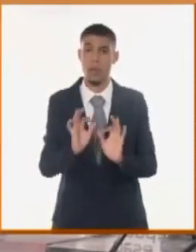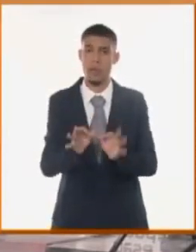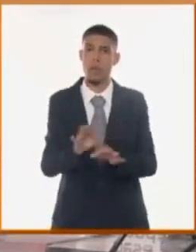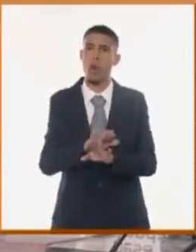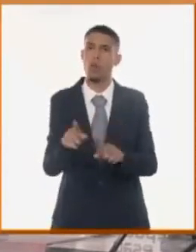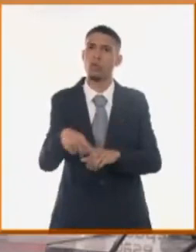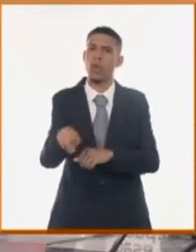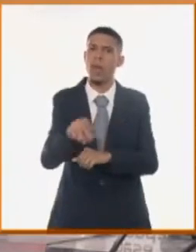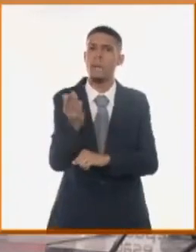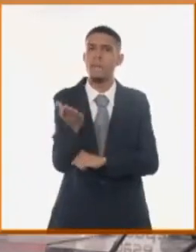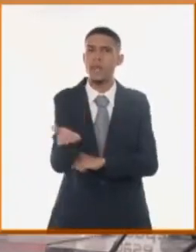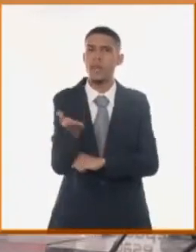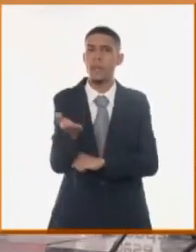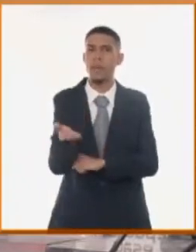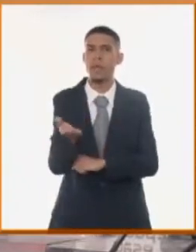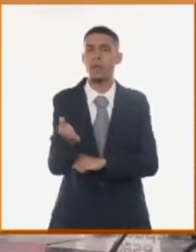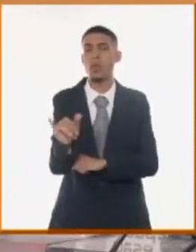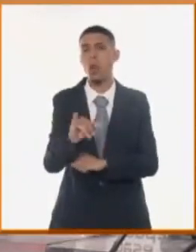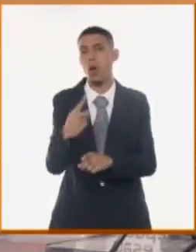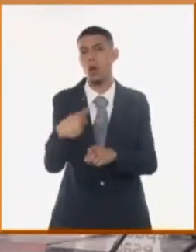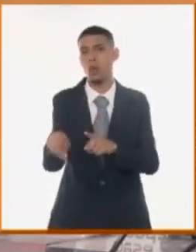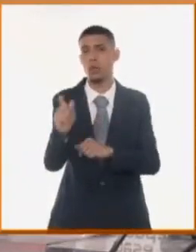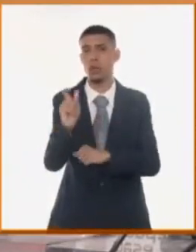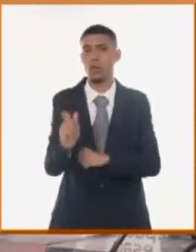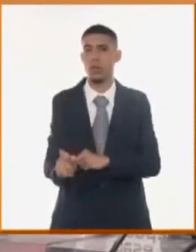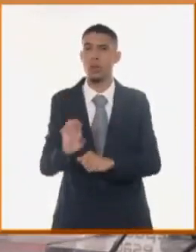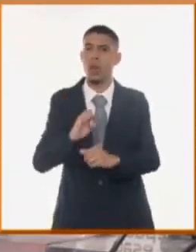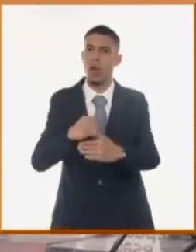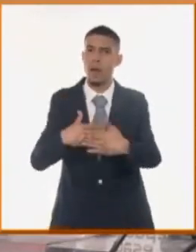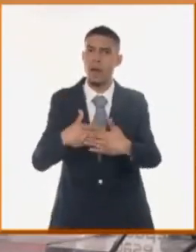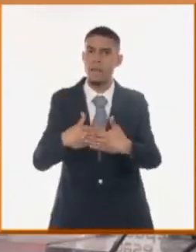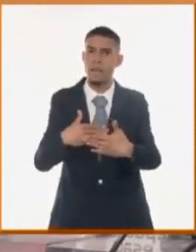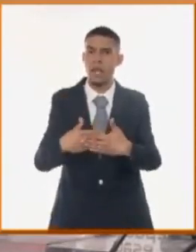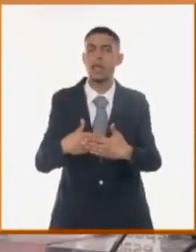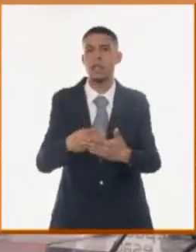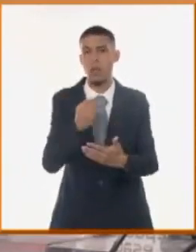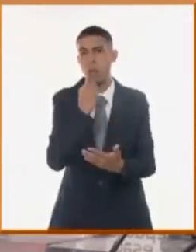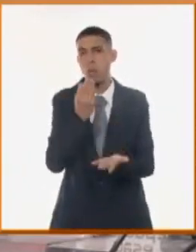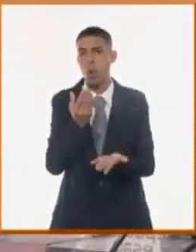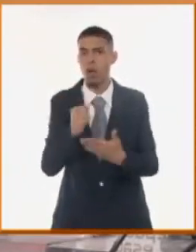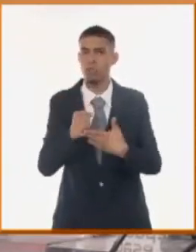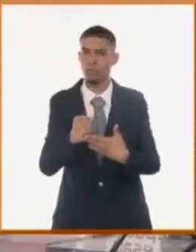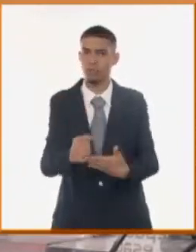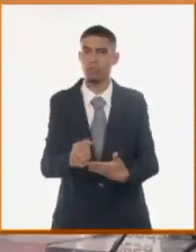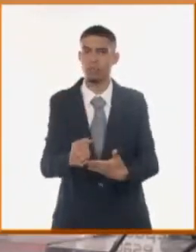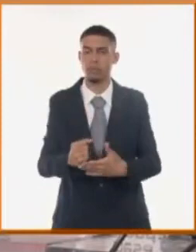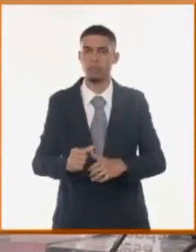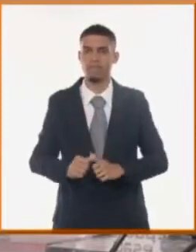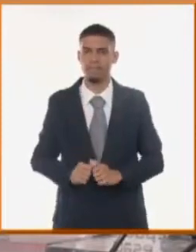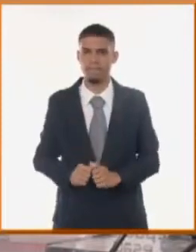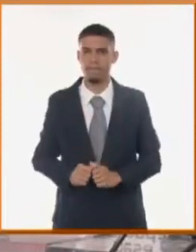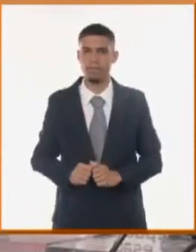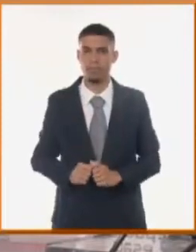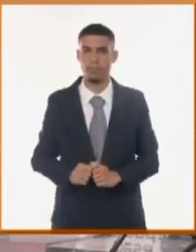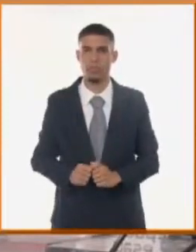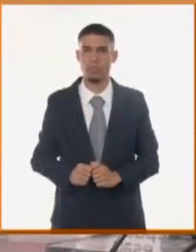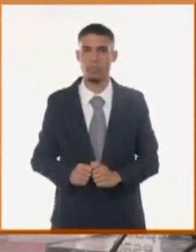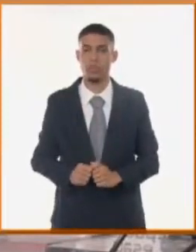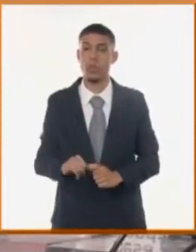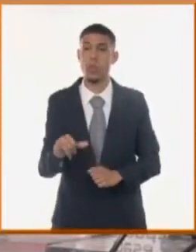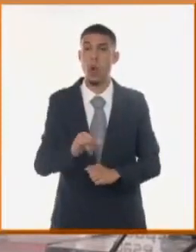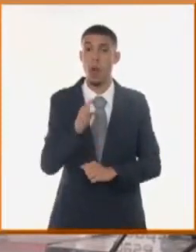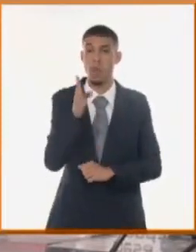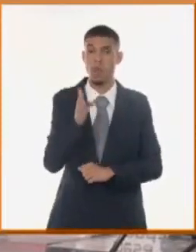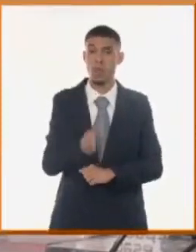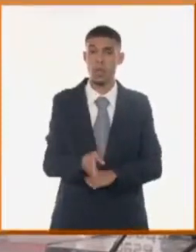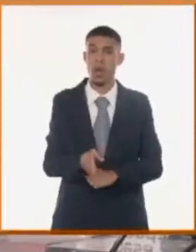que hagan los que puedan ser beneficiados con esta, pues, bonificación a la mitad de